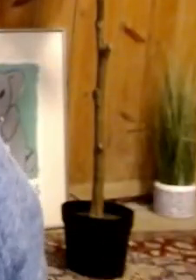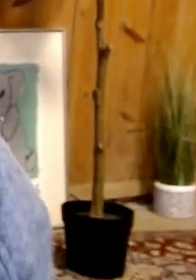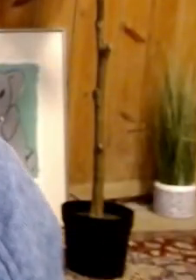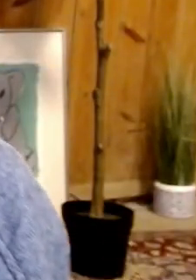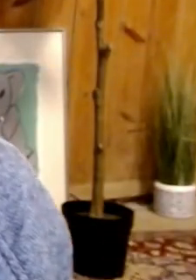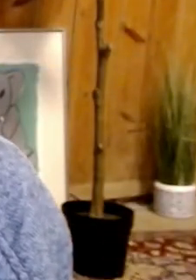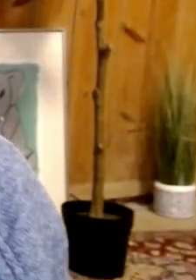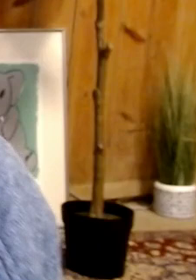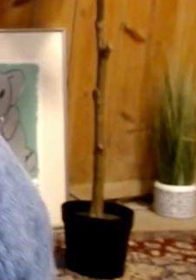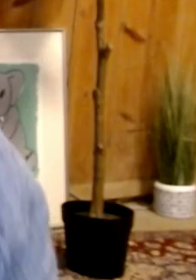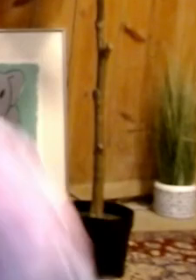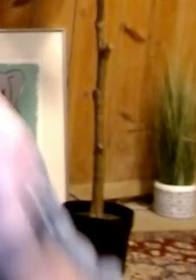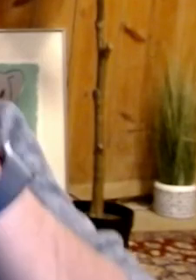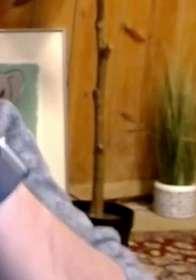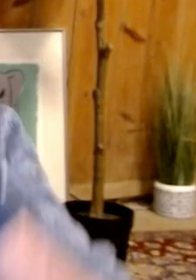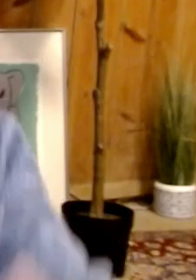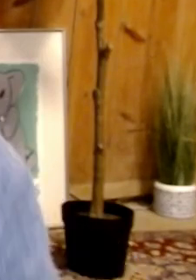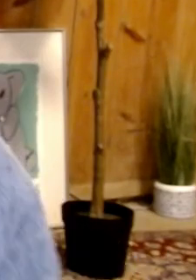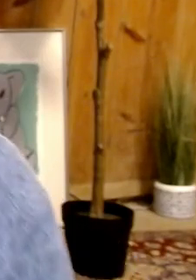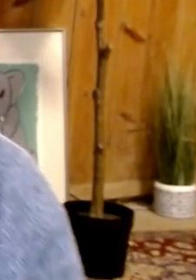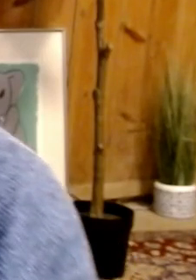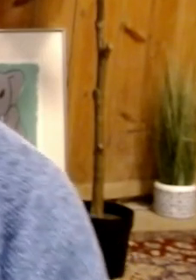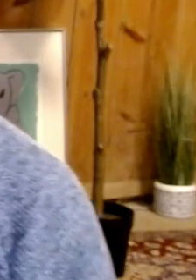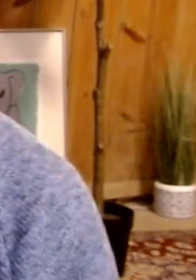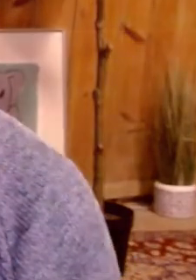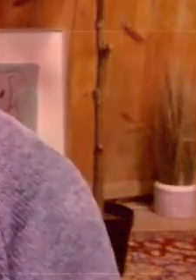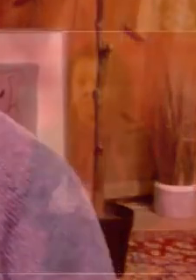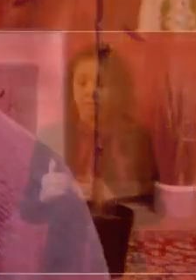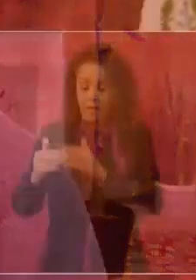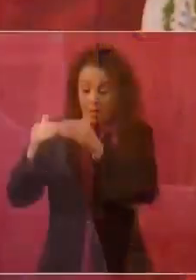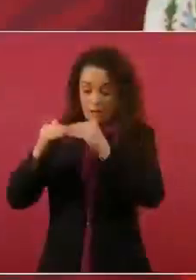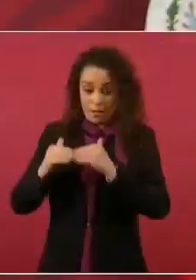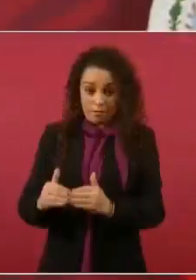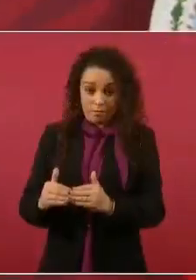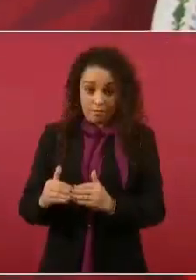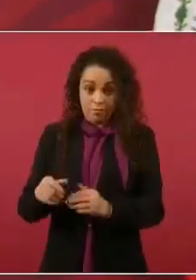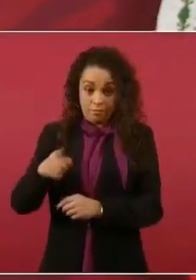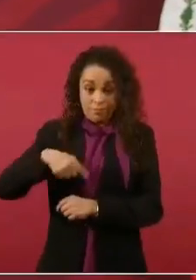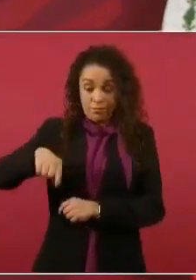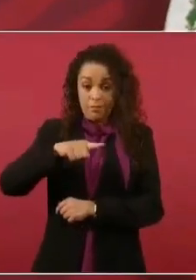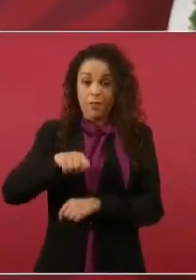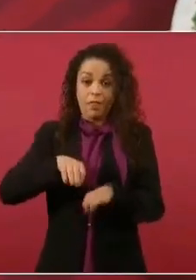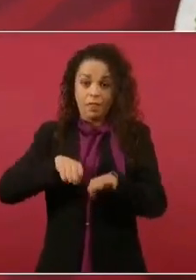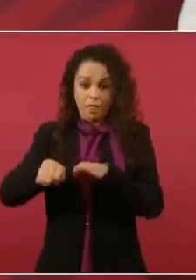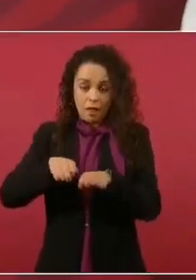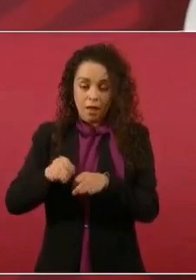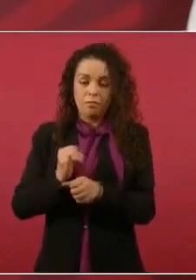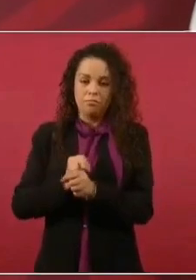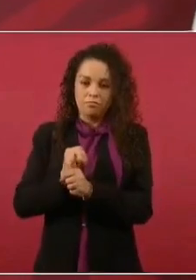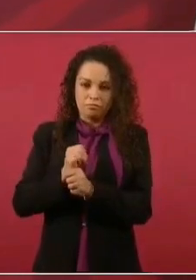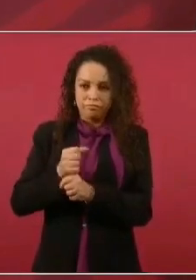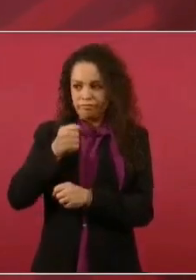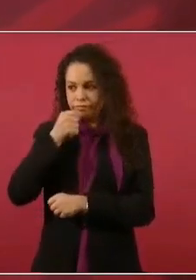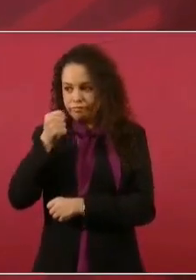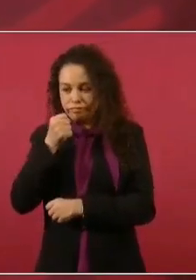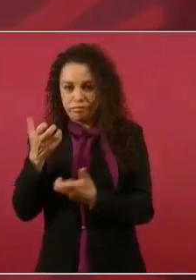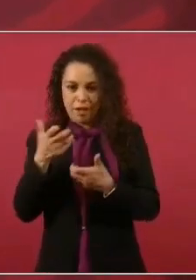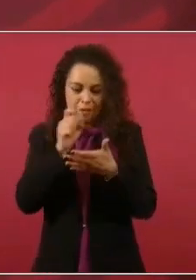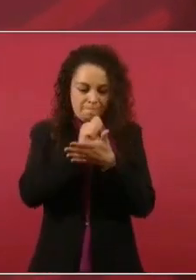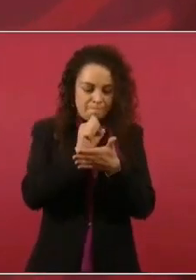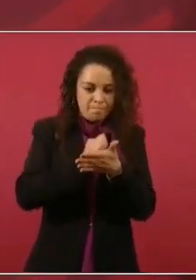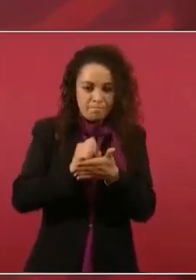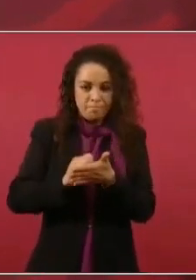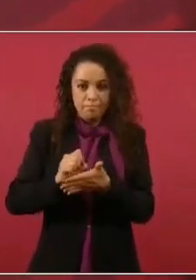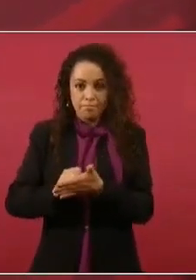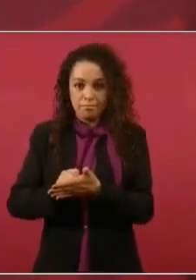muchas personas detrás. Bueno, el presidente le comenta a Dalila que no tiene más información más que esa sobre Rápido